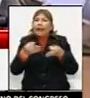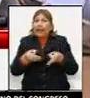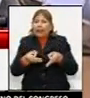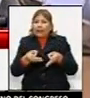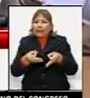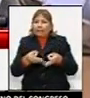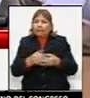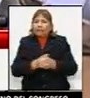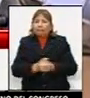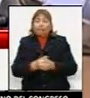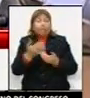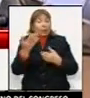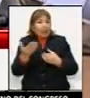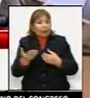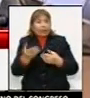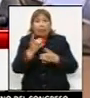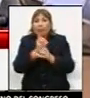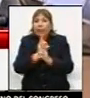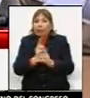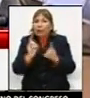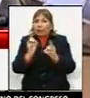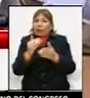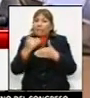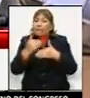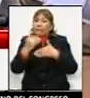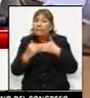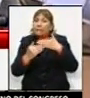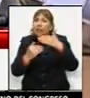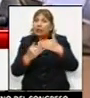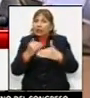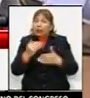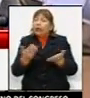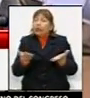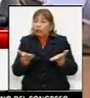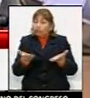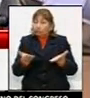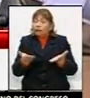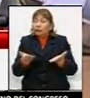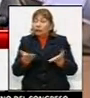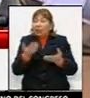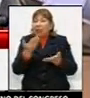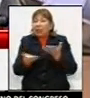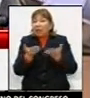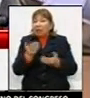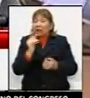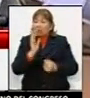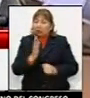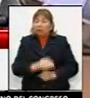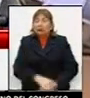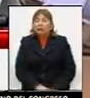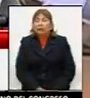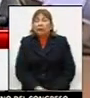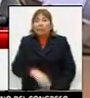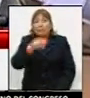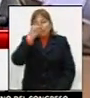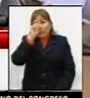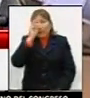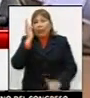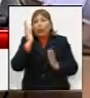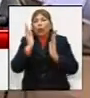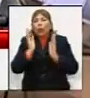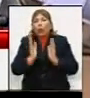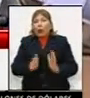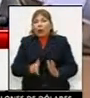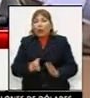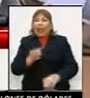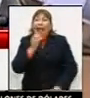de las democracias, digamos, más avanzadas, e incluso en el caso peruano.